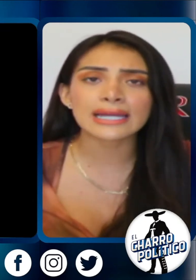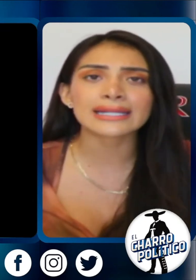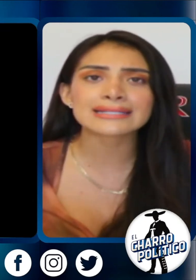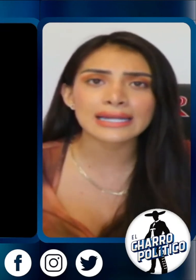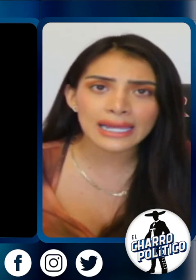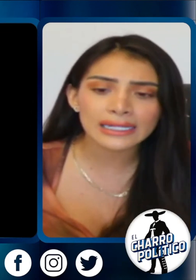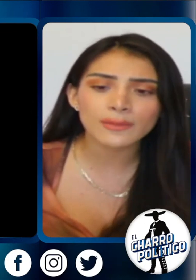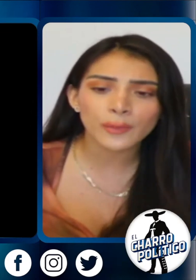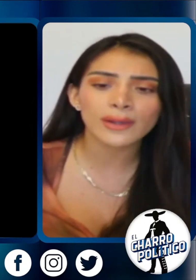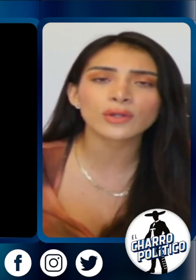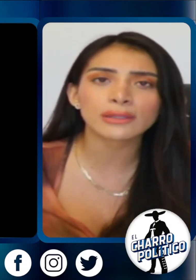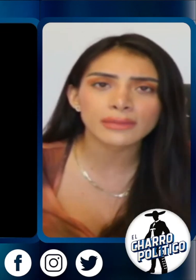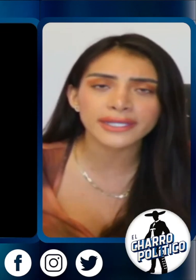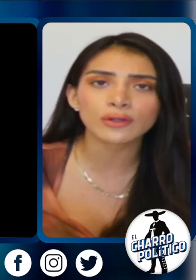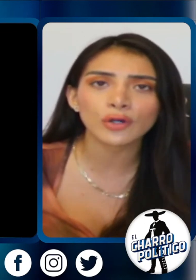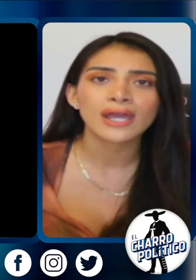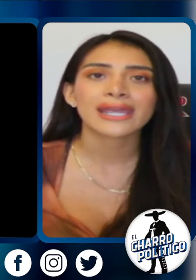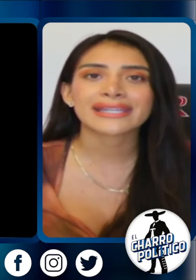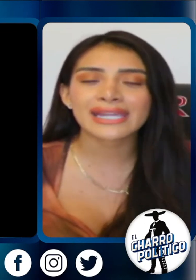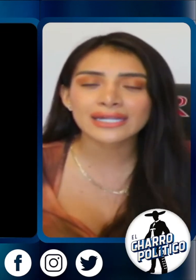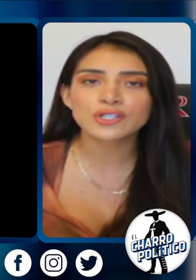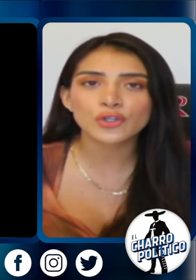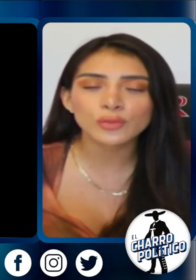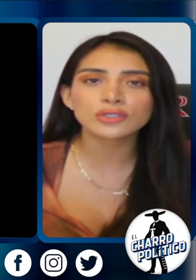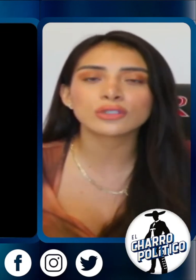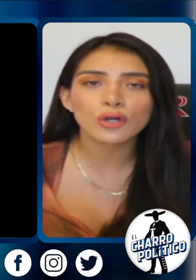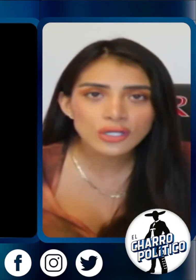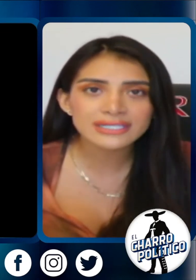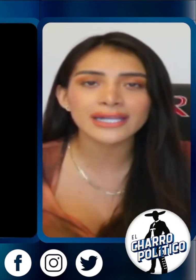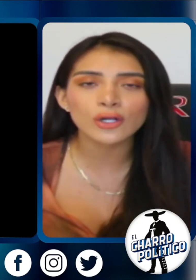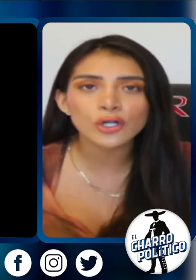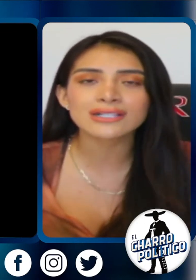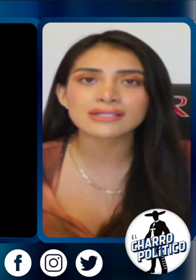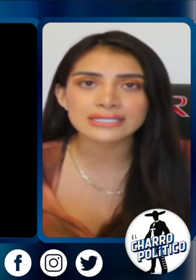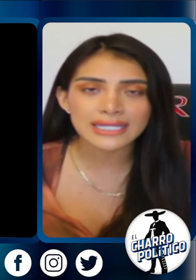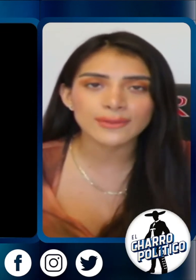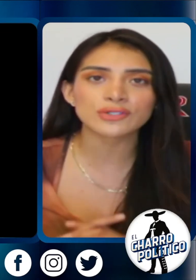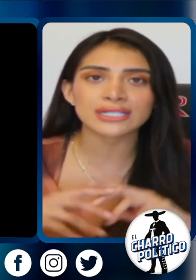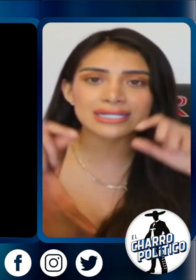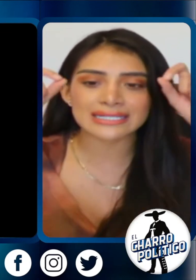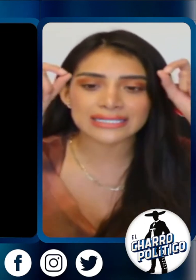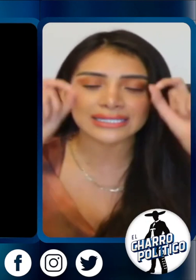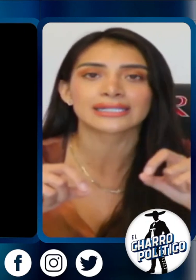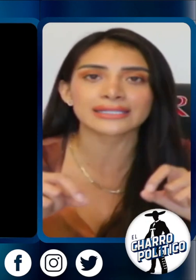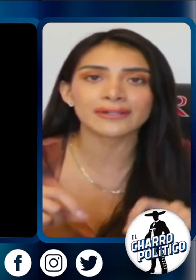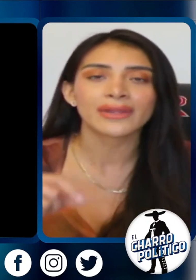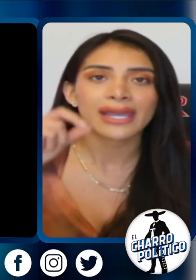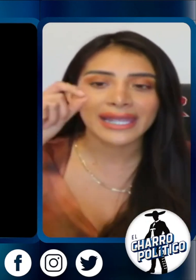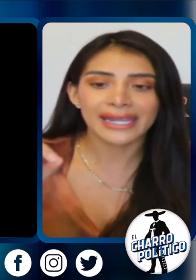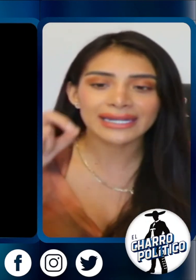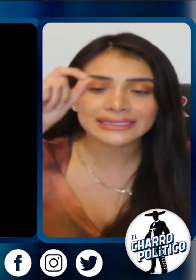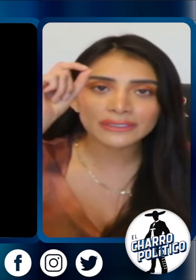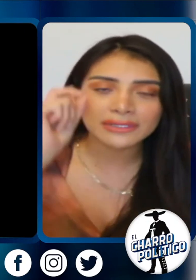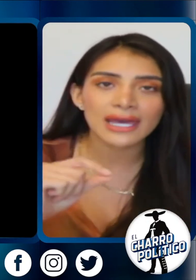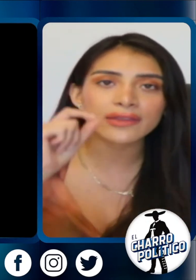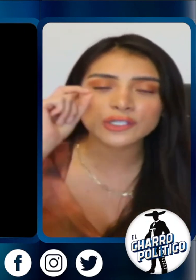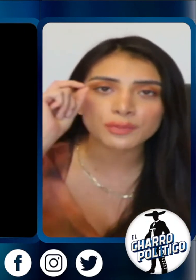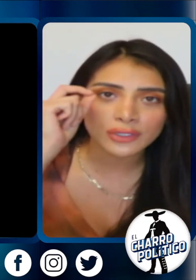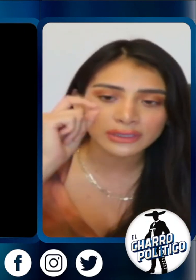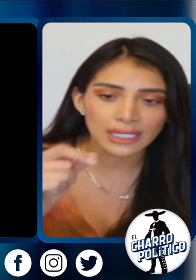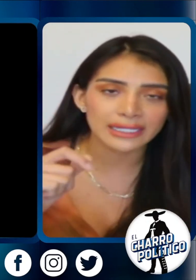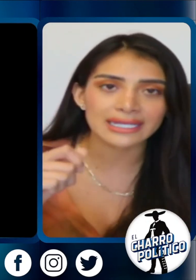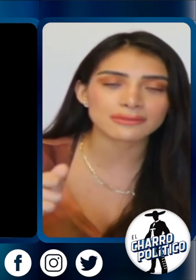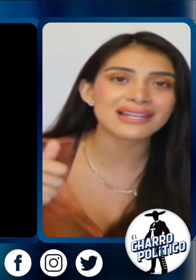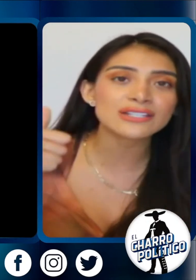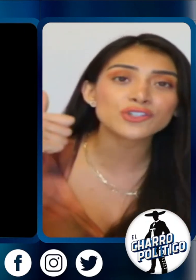de regresar esa lana al pueblo de México. Quienes somos los que lo necesitamos y que se inyecte en actividades